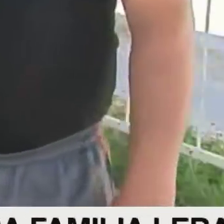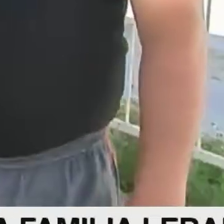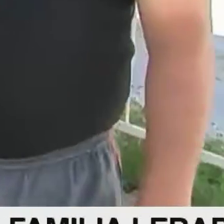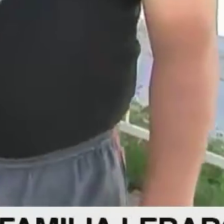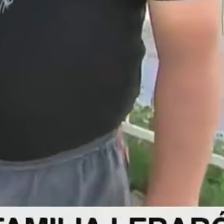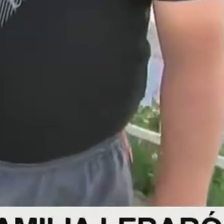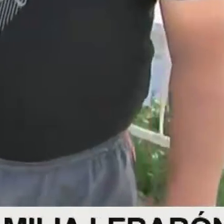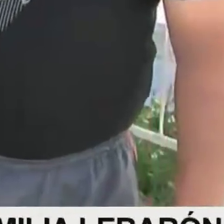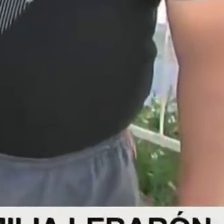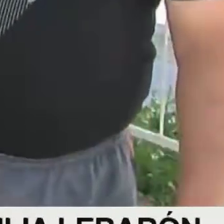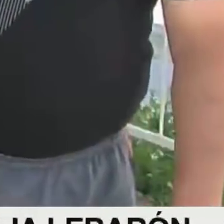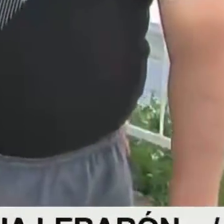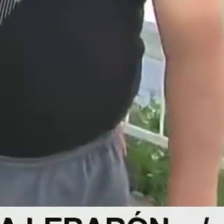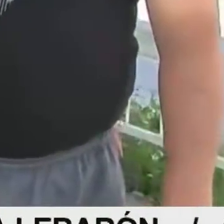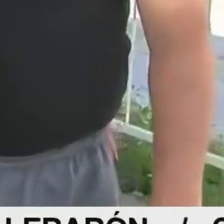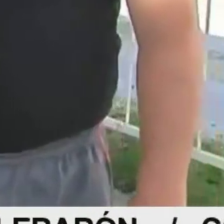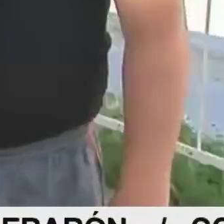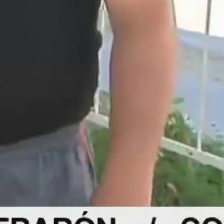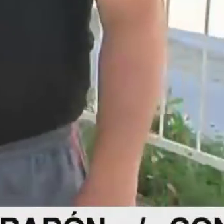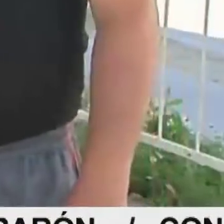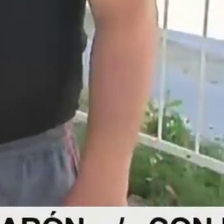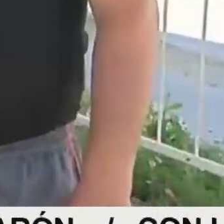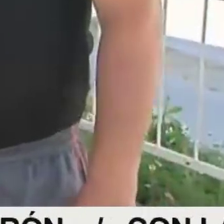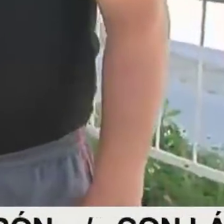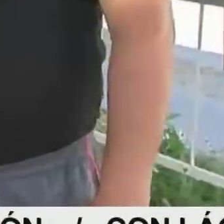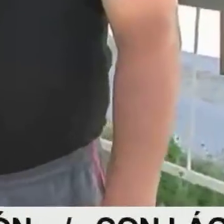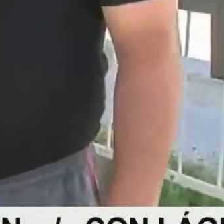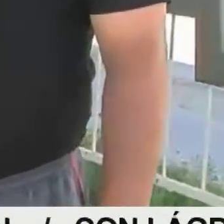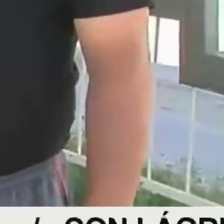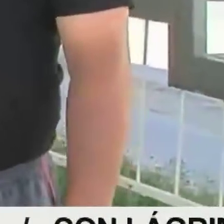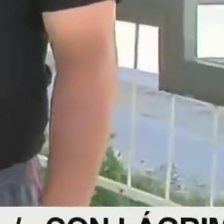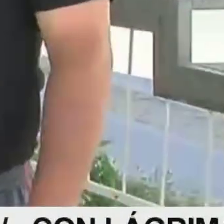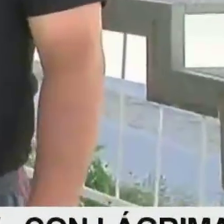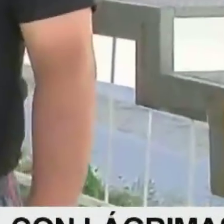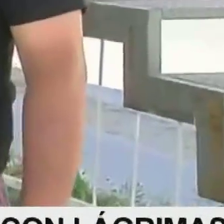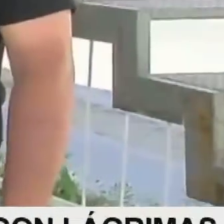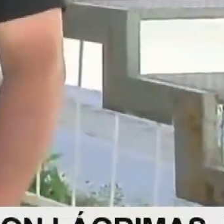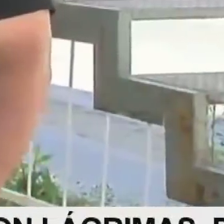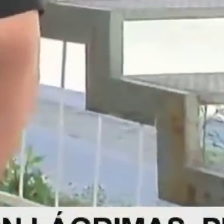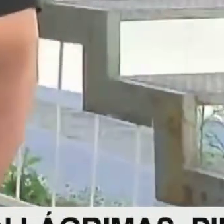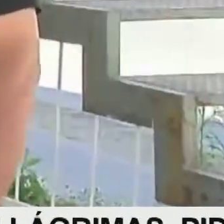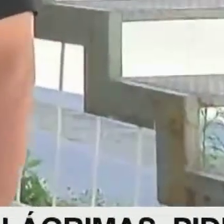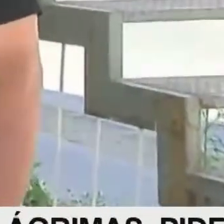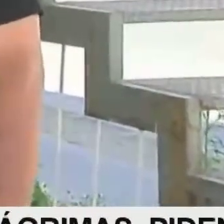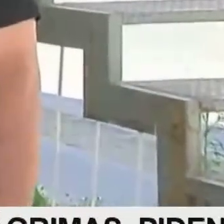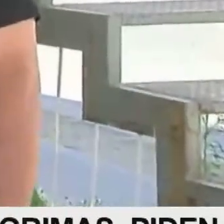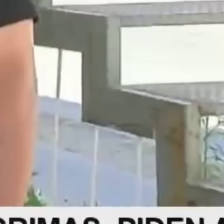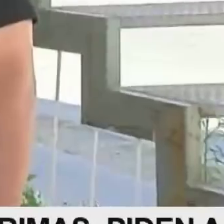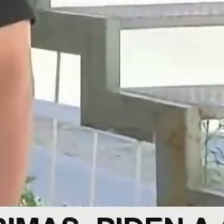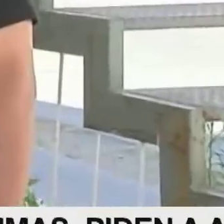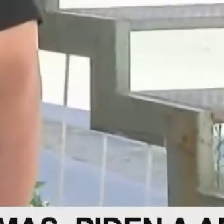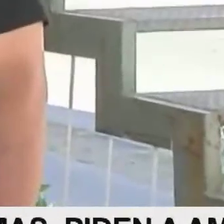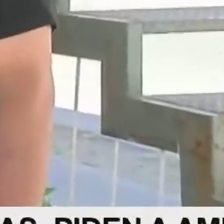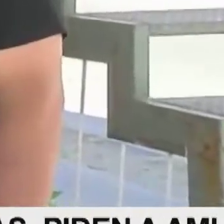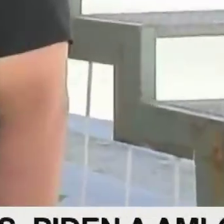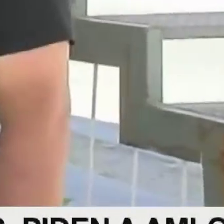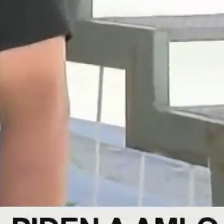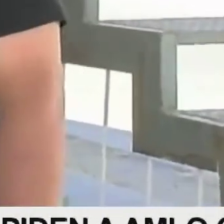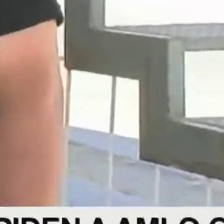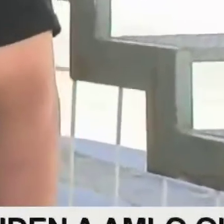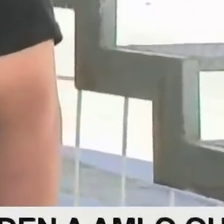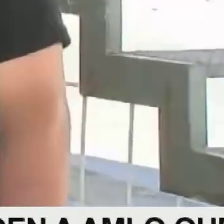fue lo que le comentaron el agente de la Fiscalía del Estado? Pues mi nombre y que sea yo el dueño de la casa. Entonces le dije que